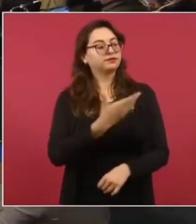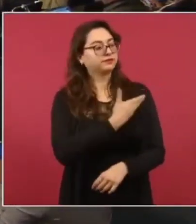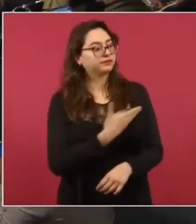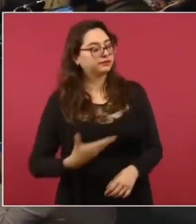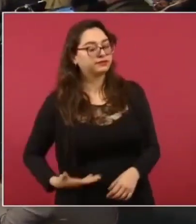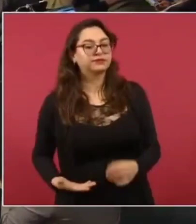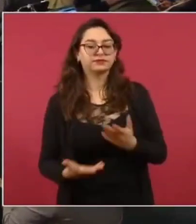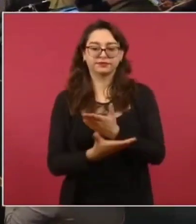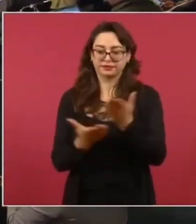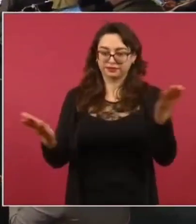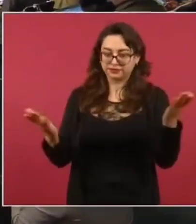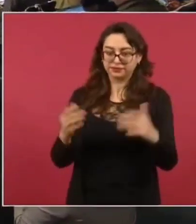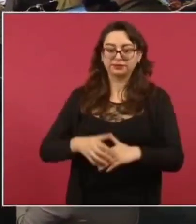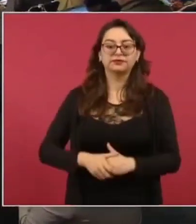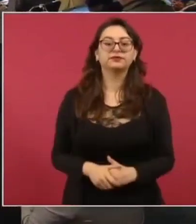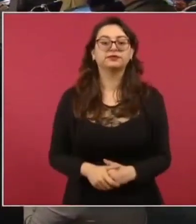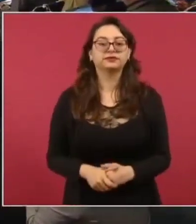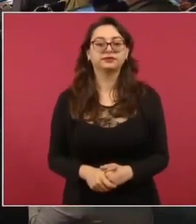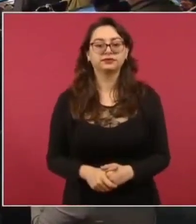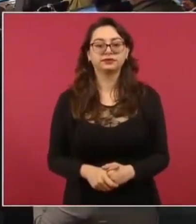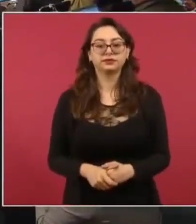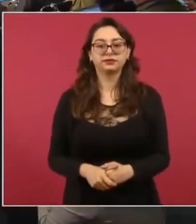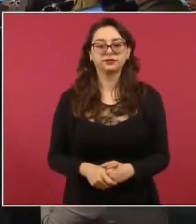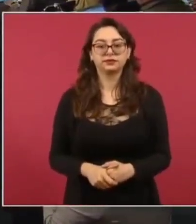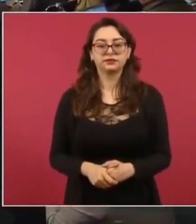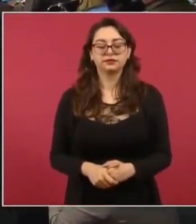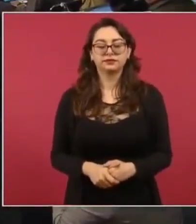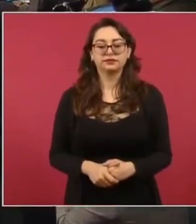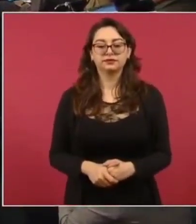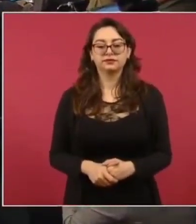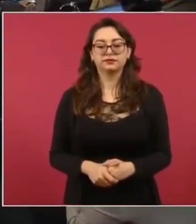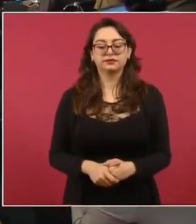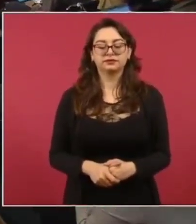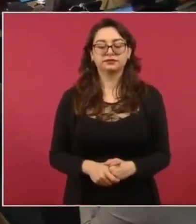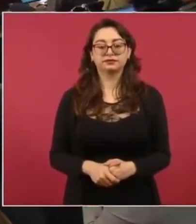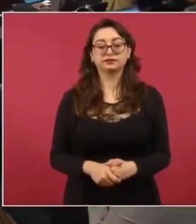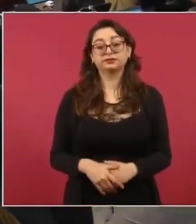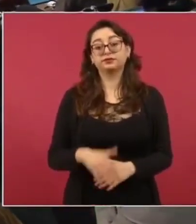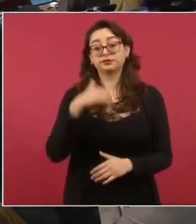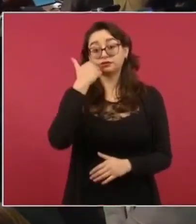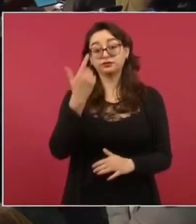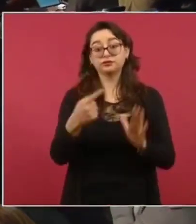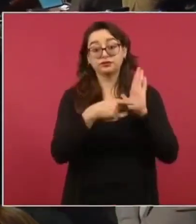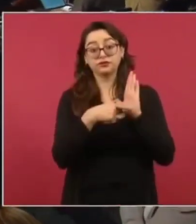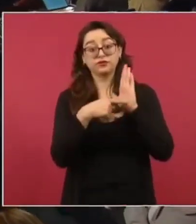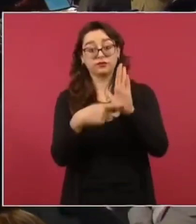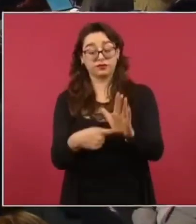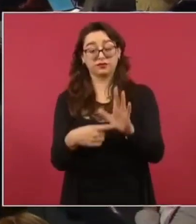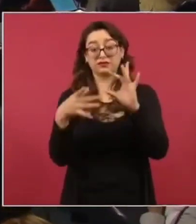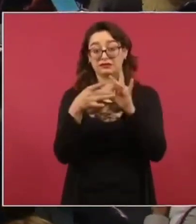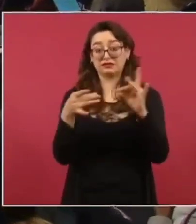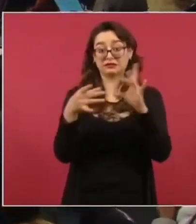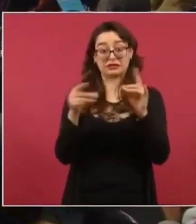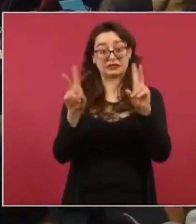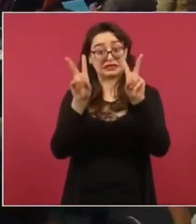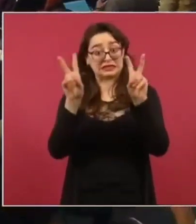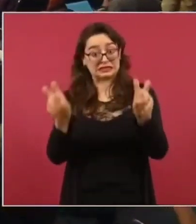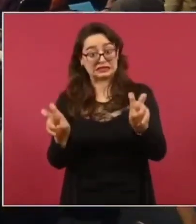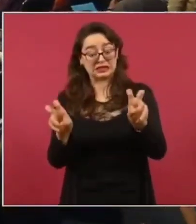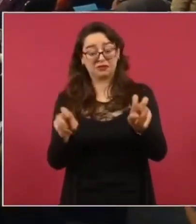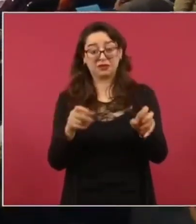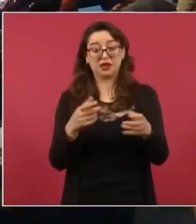Quiero ilustrar aquí una operación compleja, pero hacer la presentación